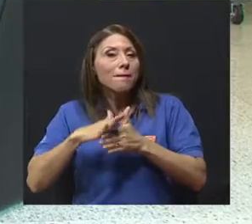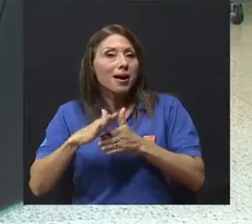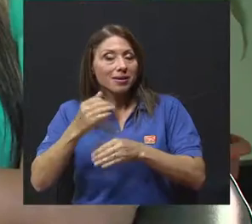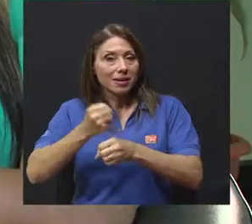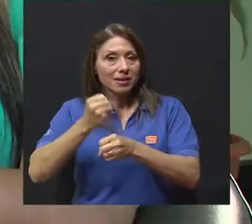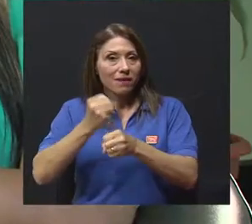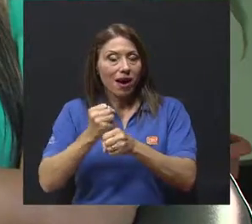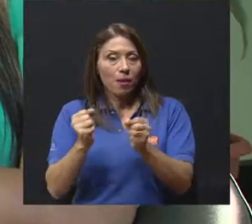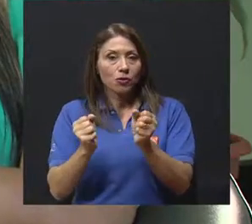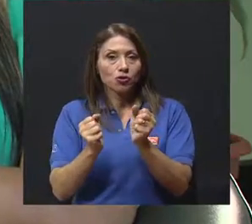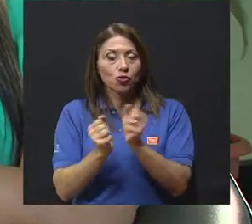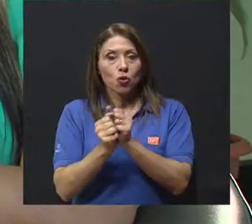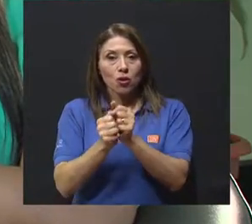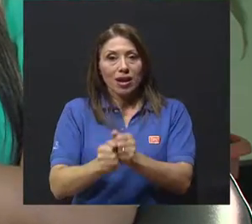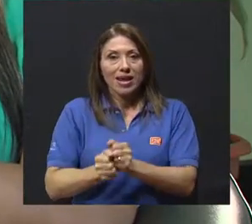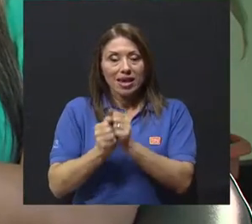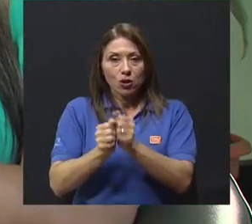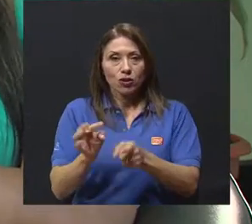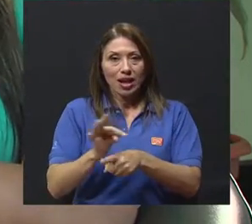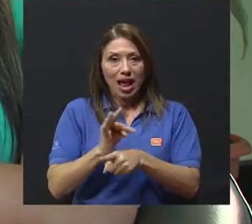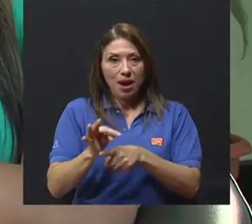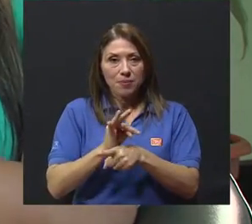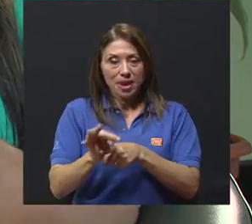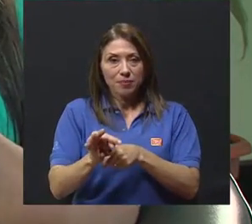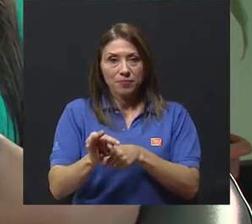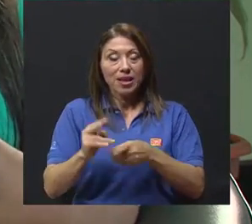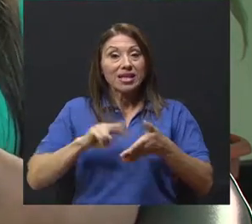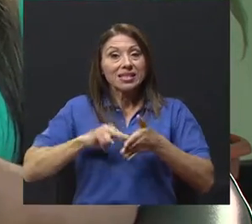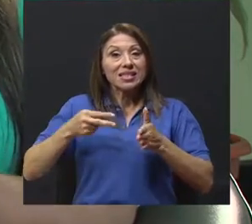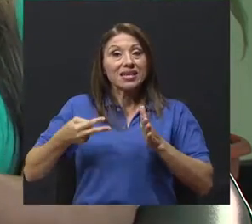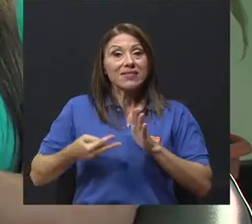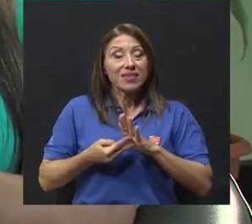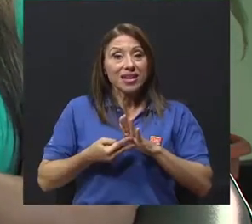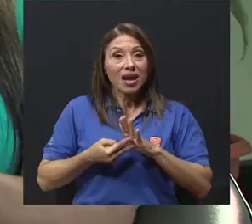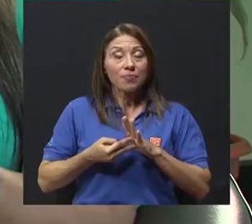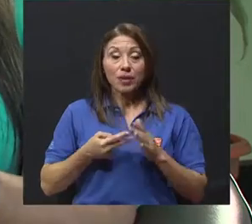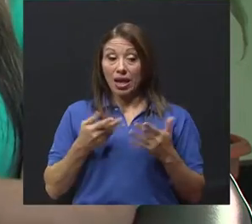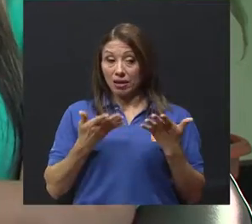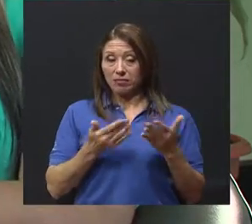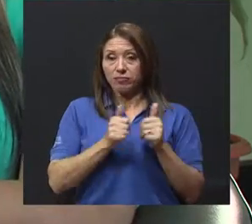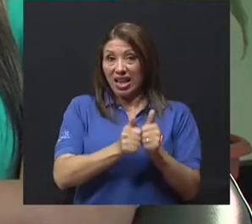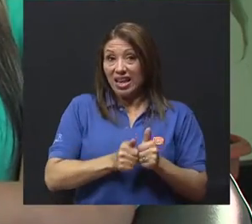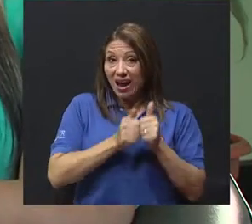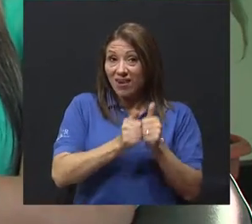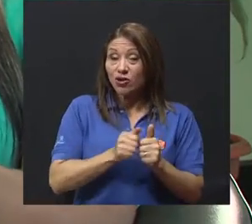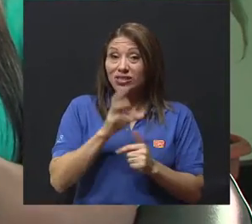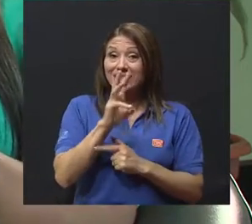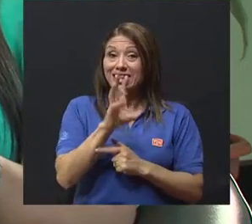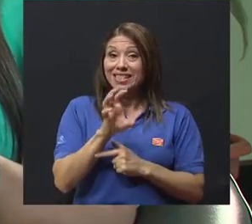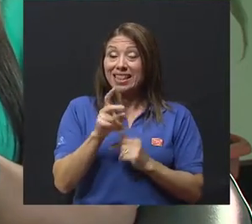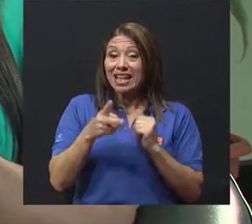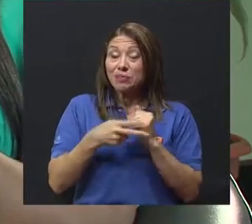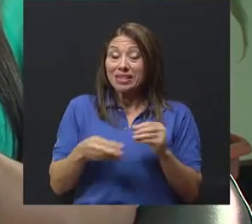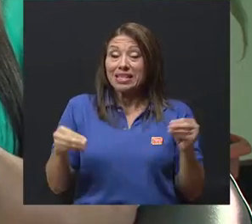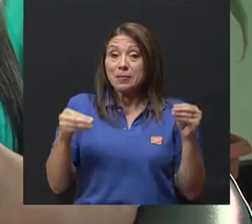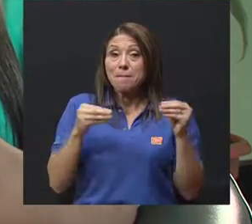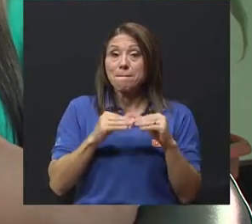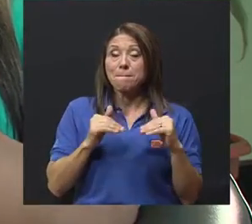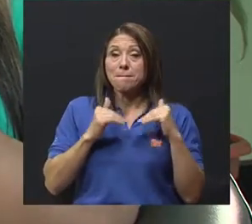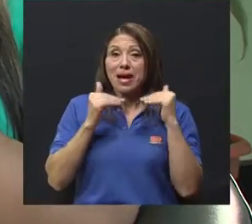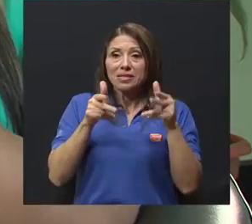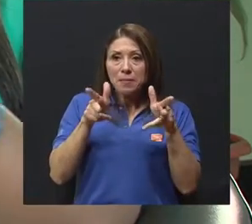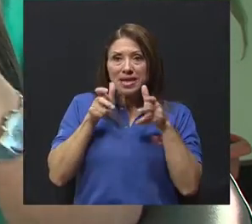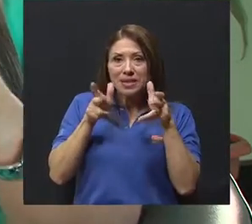que tiene que ver con que el caballo 600 veces más perceptivo que el ser humano tiene todo un lenguaje corporal